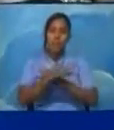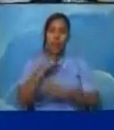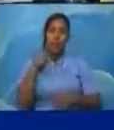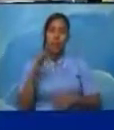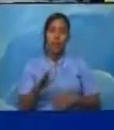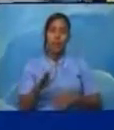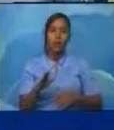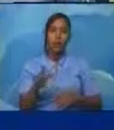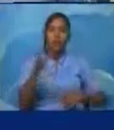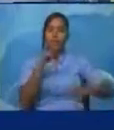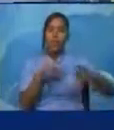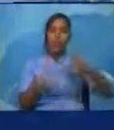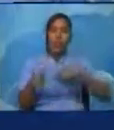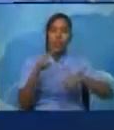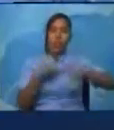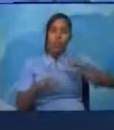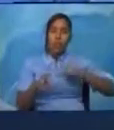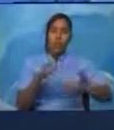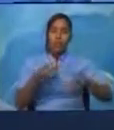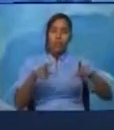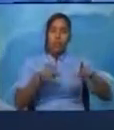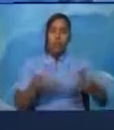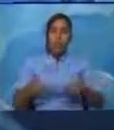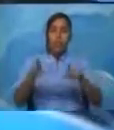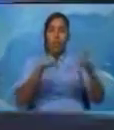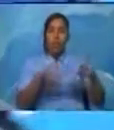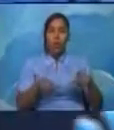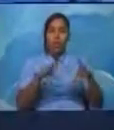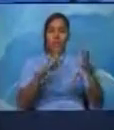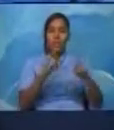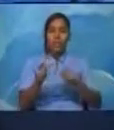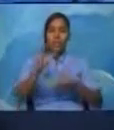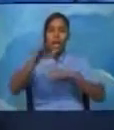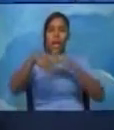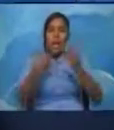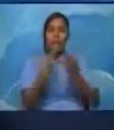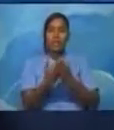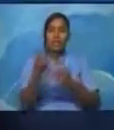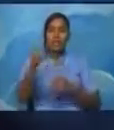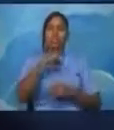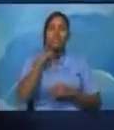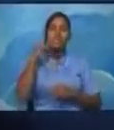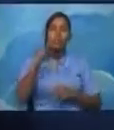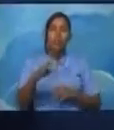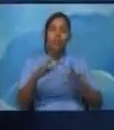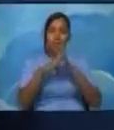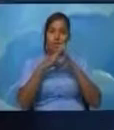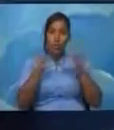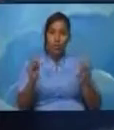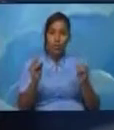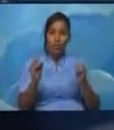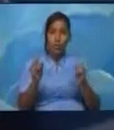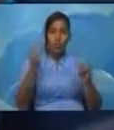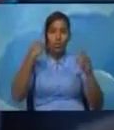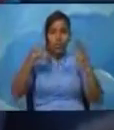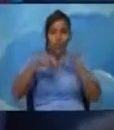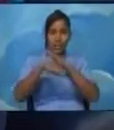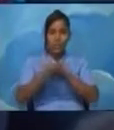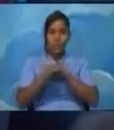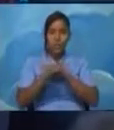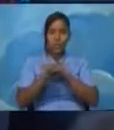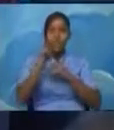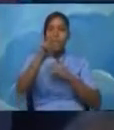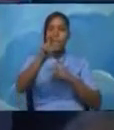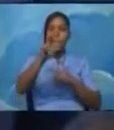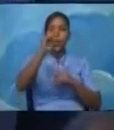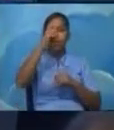Van a estar dando vuelta aquí en este desierto hasta que se mueran todos los que salieron de